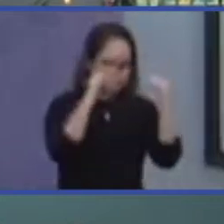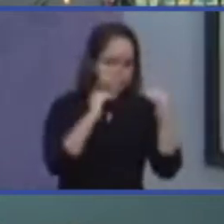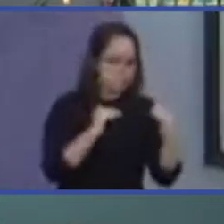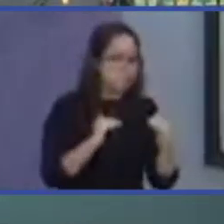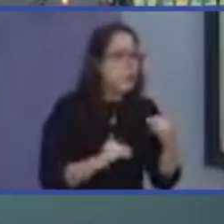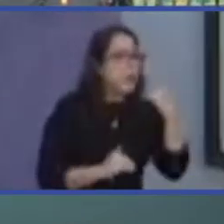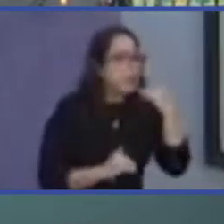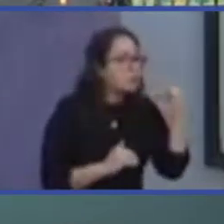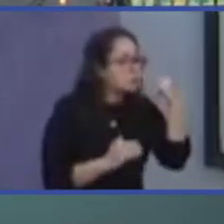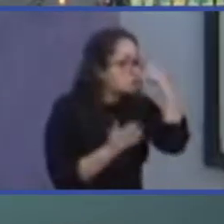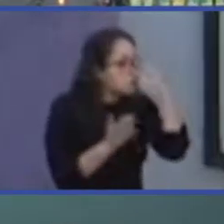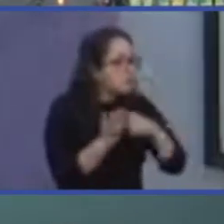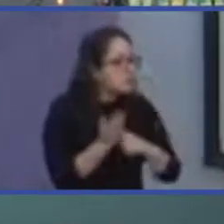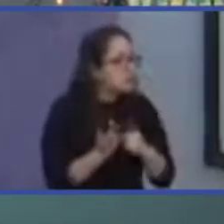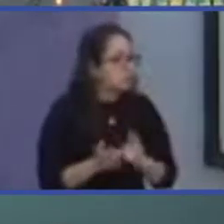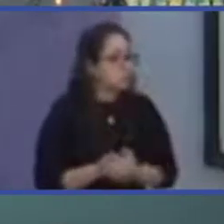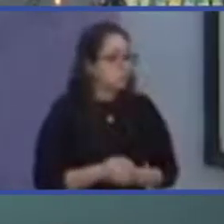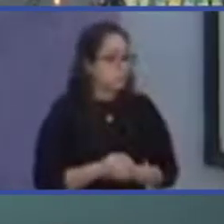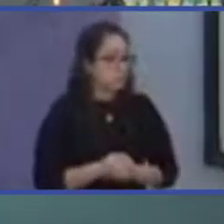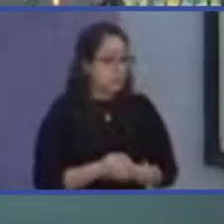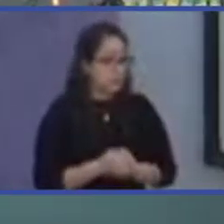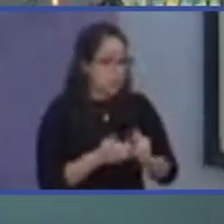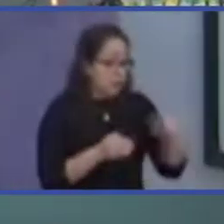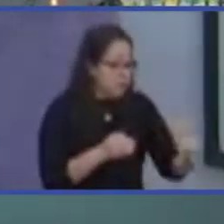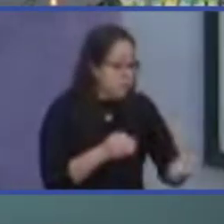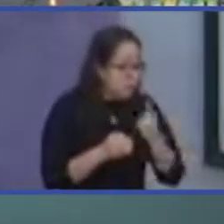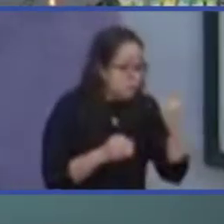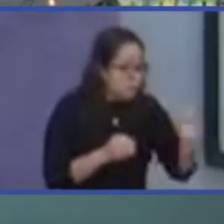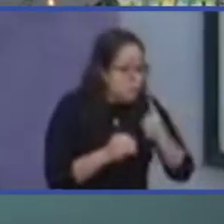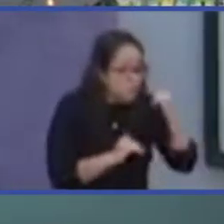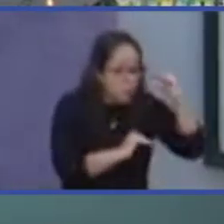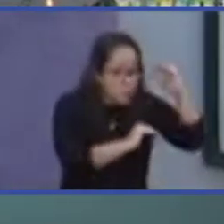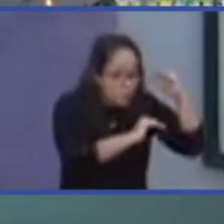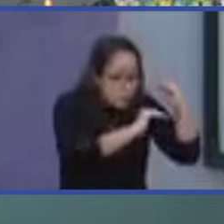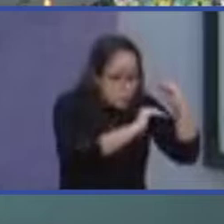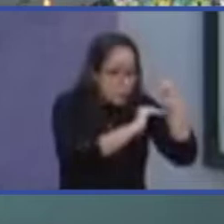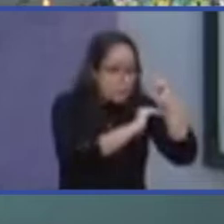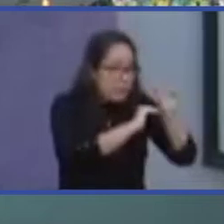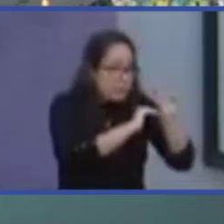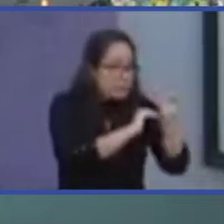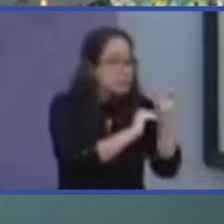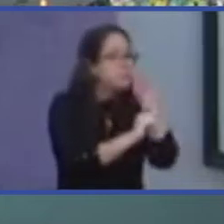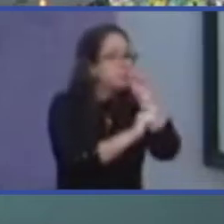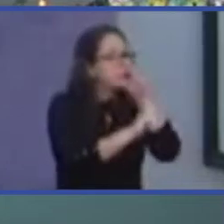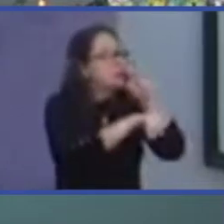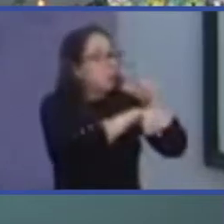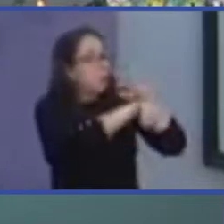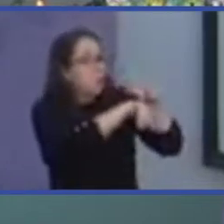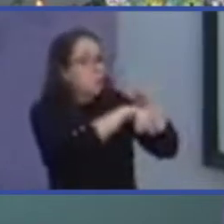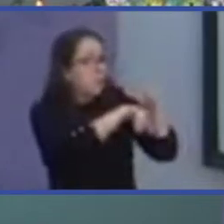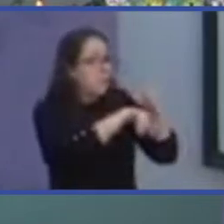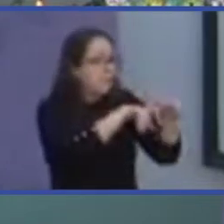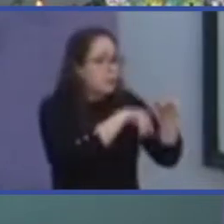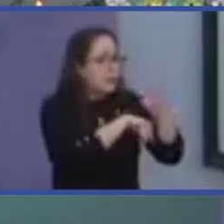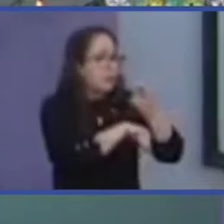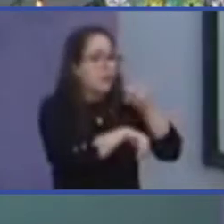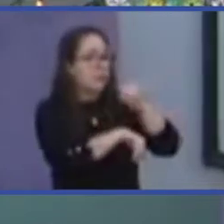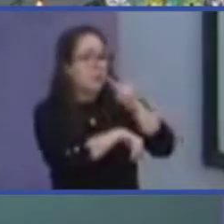de que el infinito más chiquito correspondía al tamaño de los números enteros positivos.